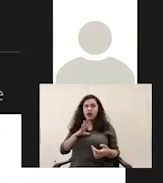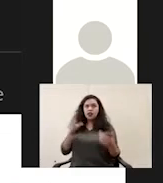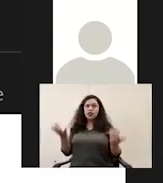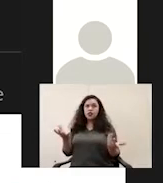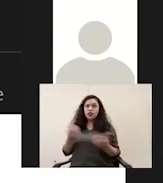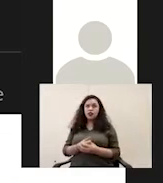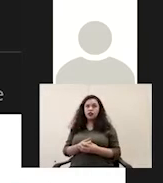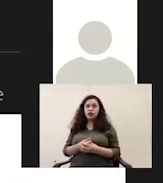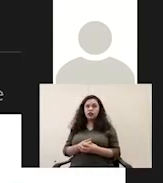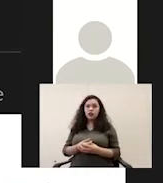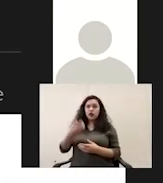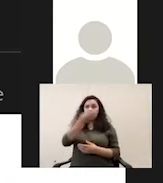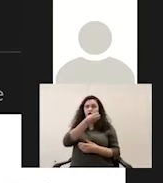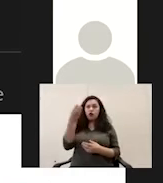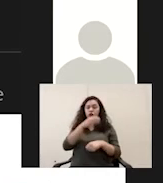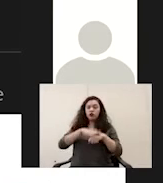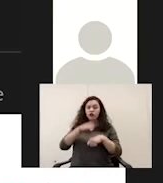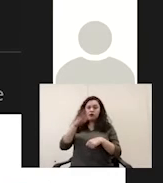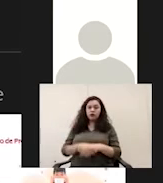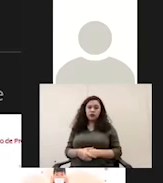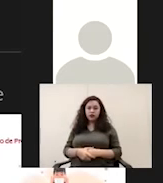de organización.